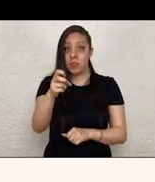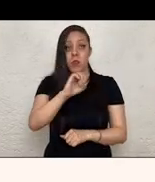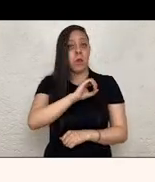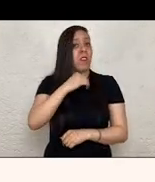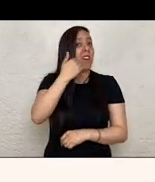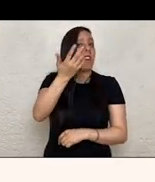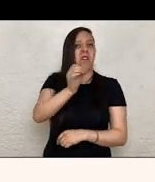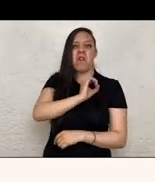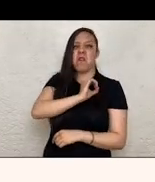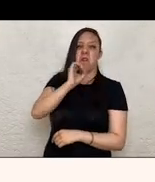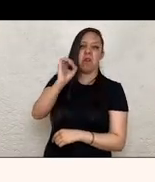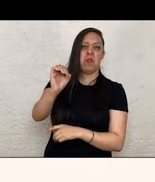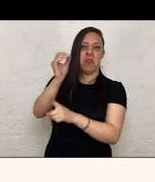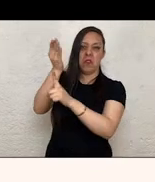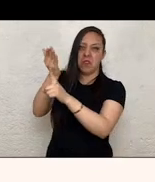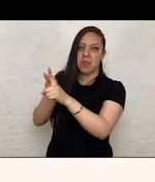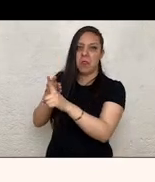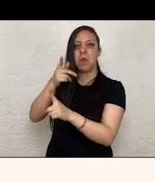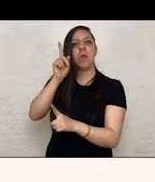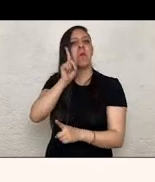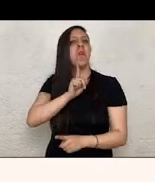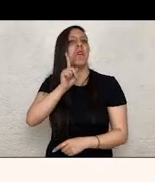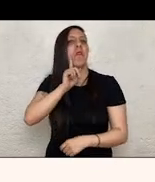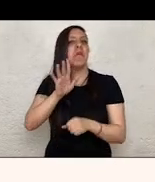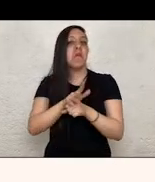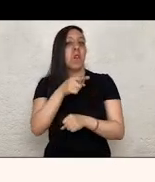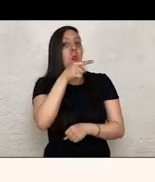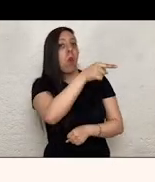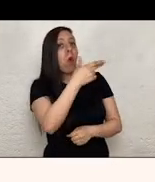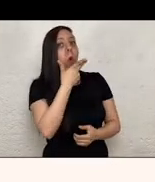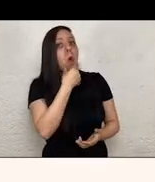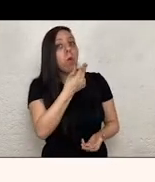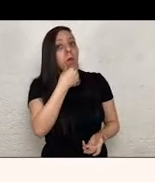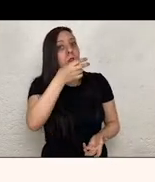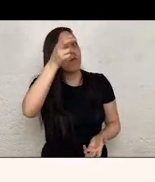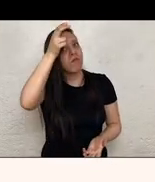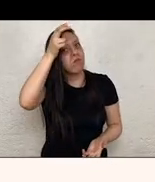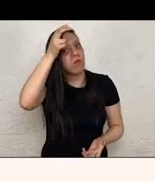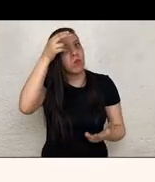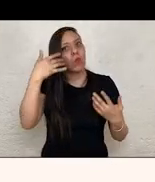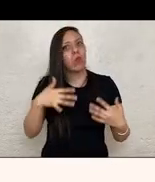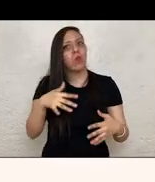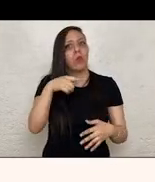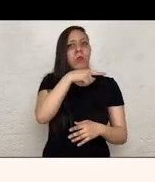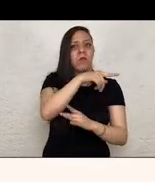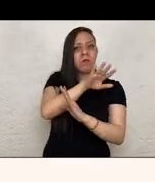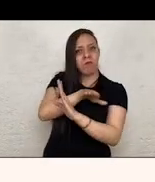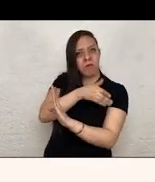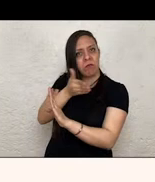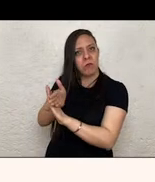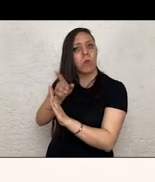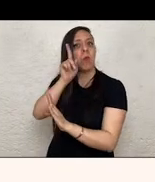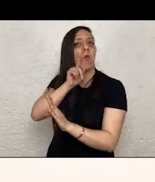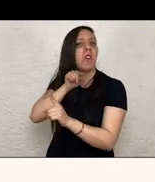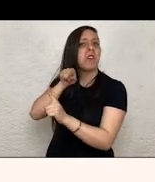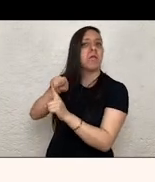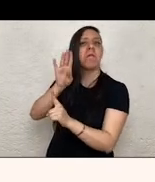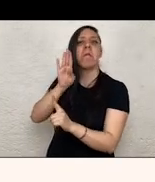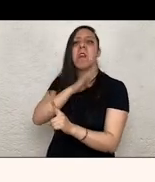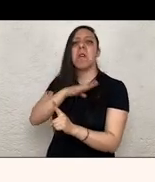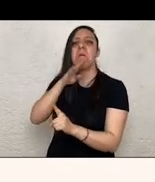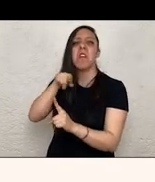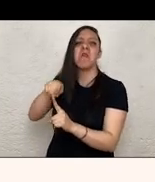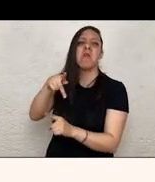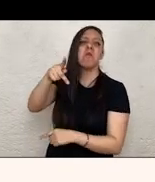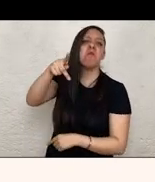pobre Malintzin porque este hombre tan sabio nos ha dado esta idea de que ella era la culpa, que tenía la